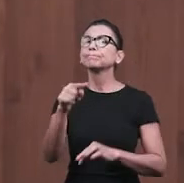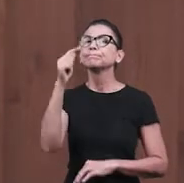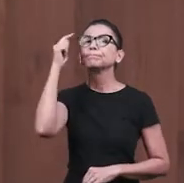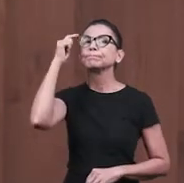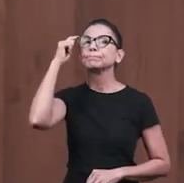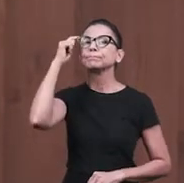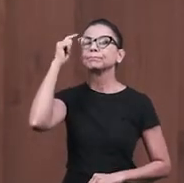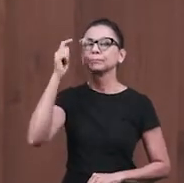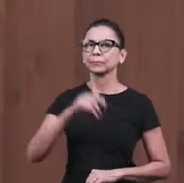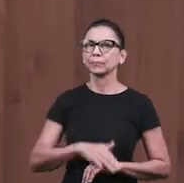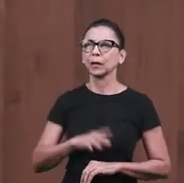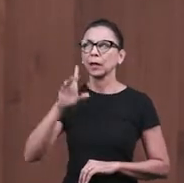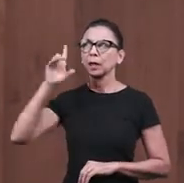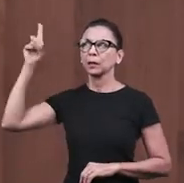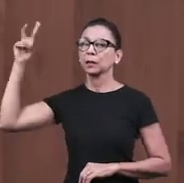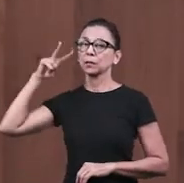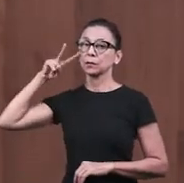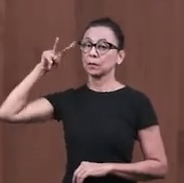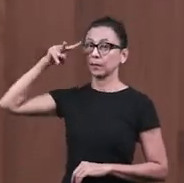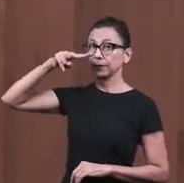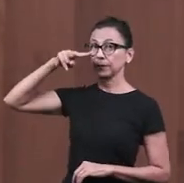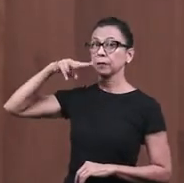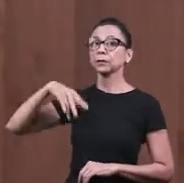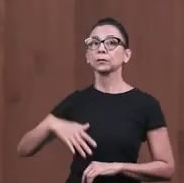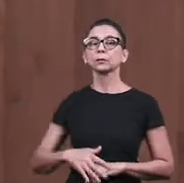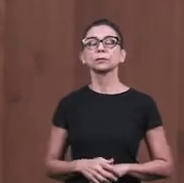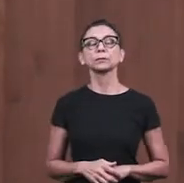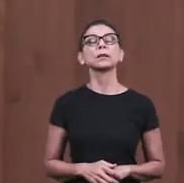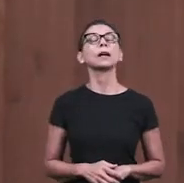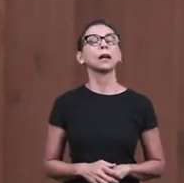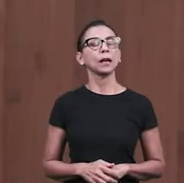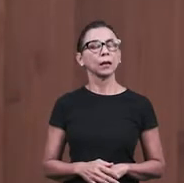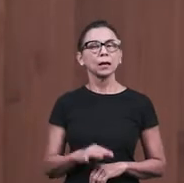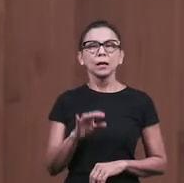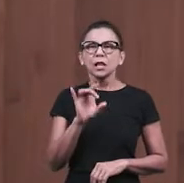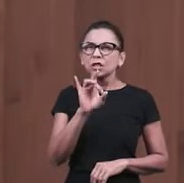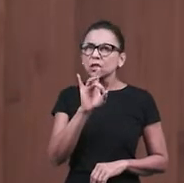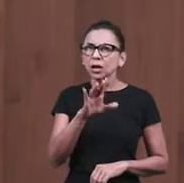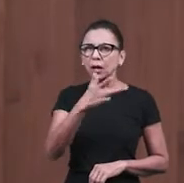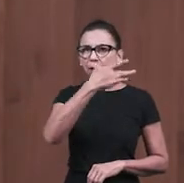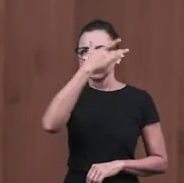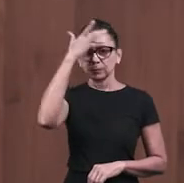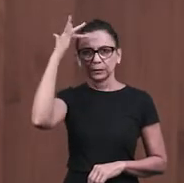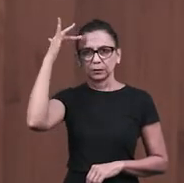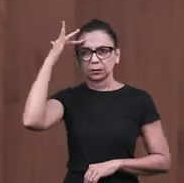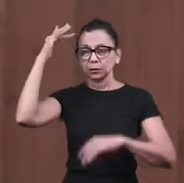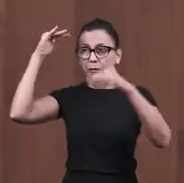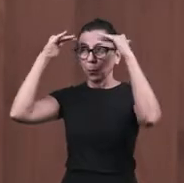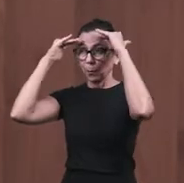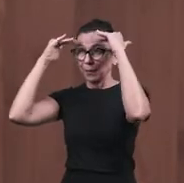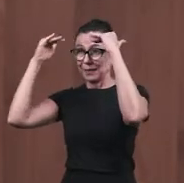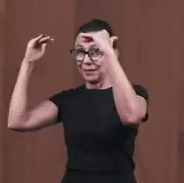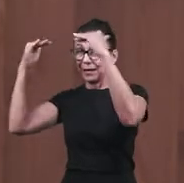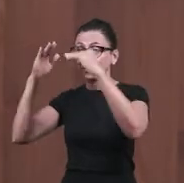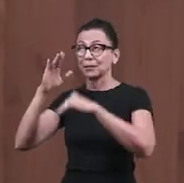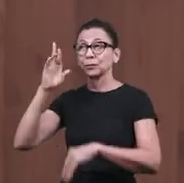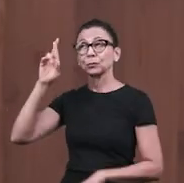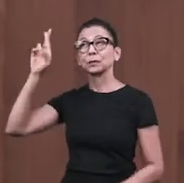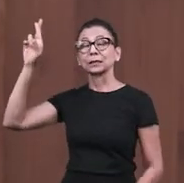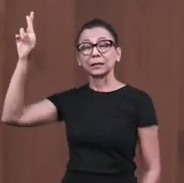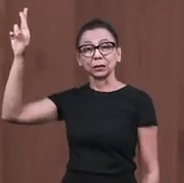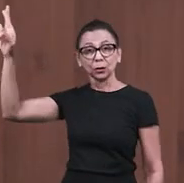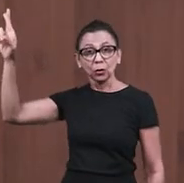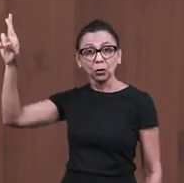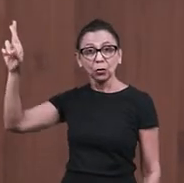Niños, solamente las personas que buscan y obedecen al Señor van a ver las promesas que Él